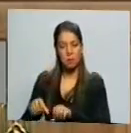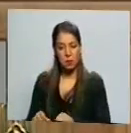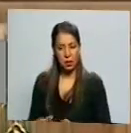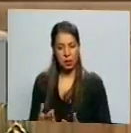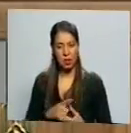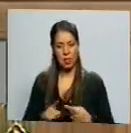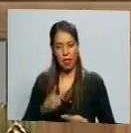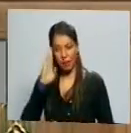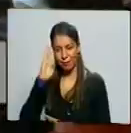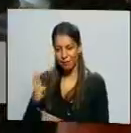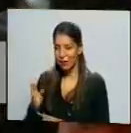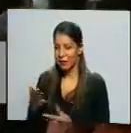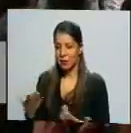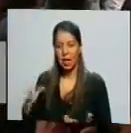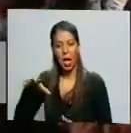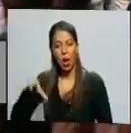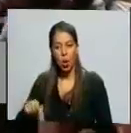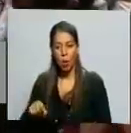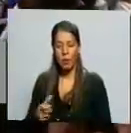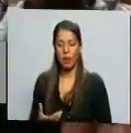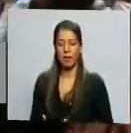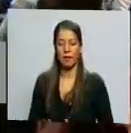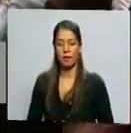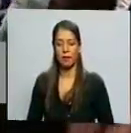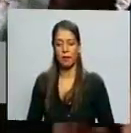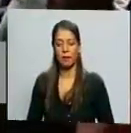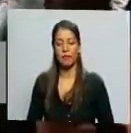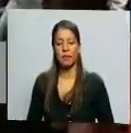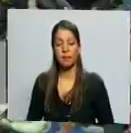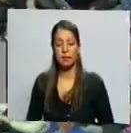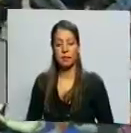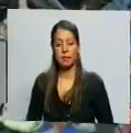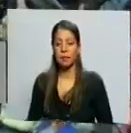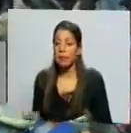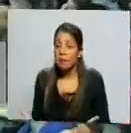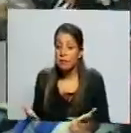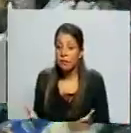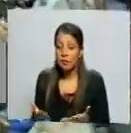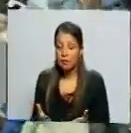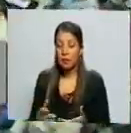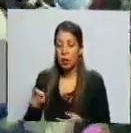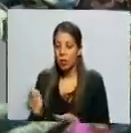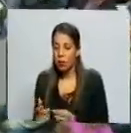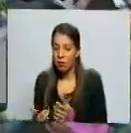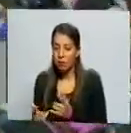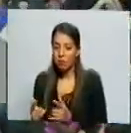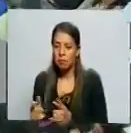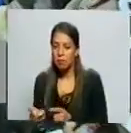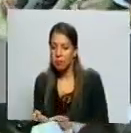Tiene que ser la compra directa y el fomento de los injertos productivos.